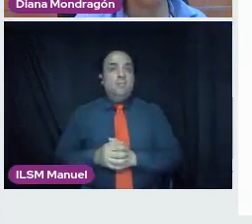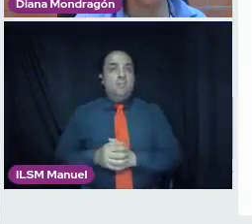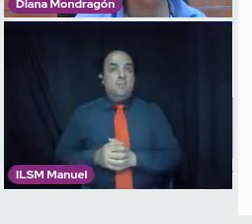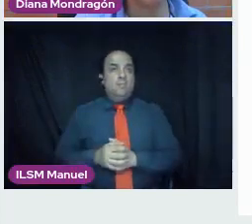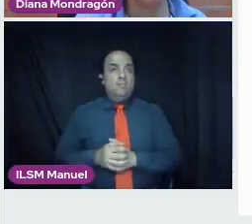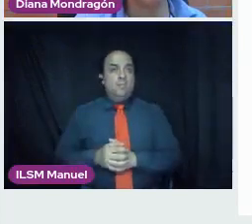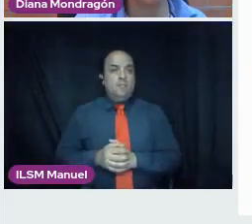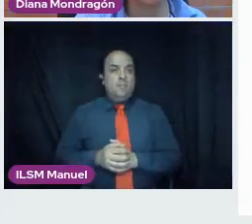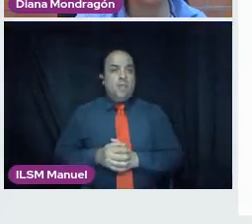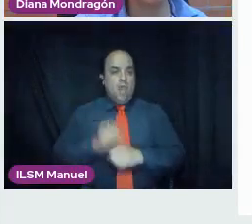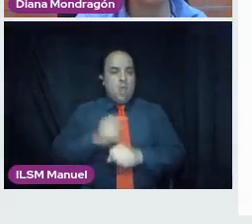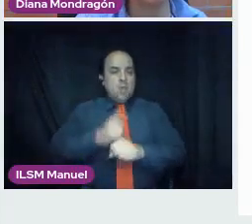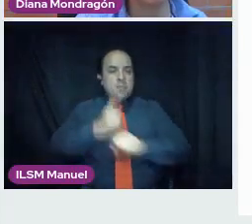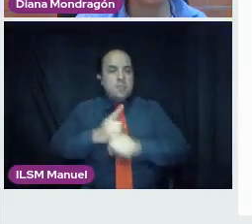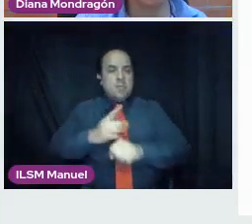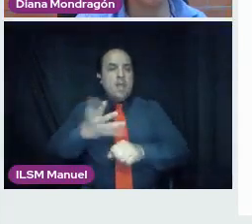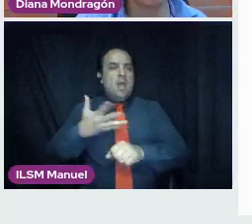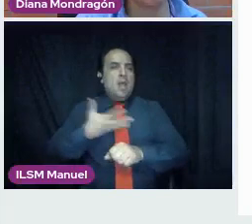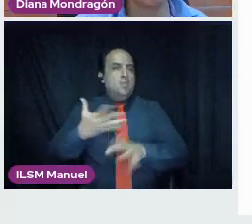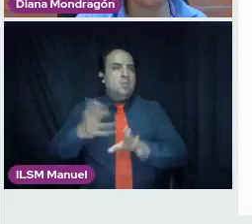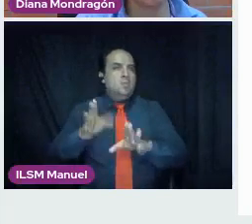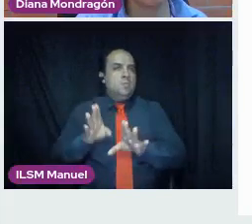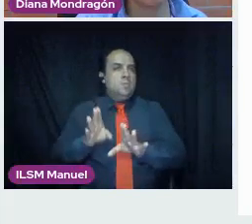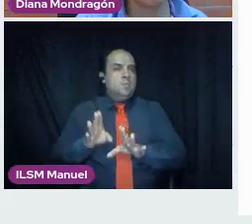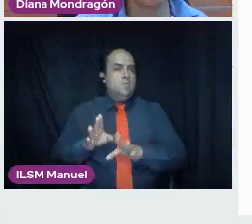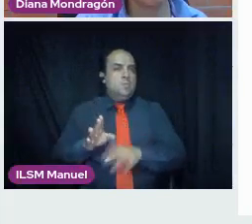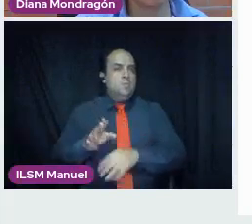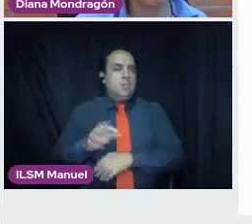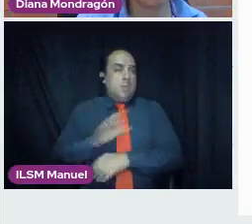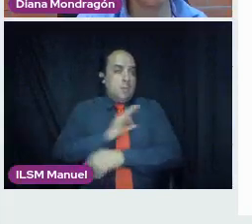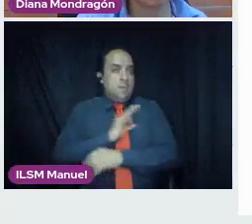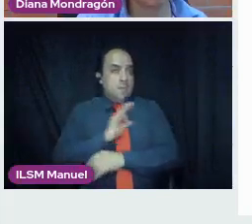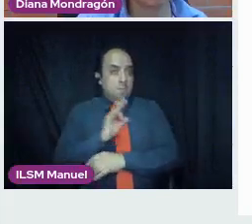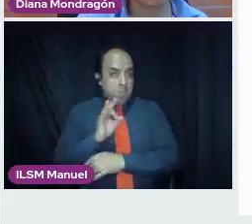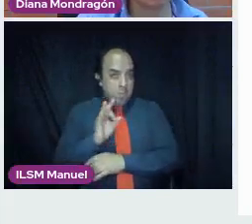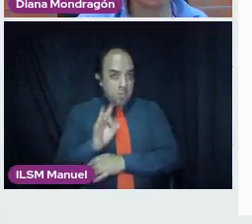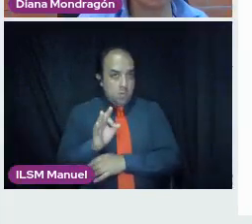esta oportunidad de que se pueda